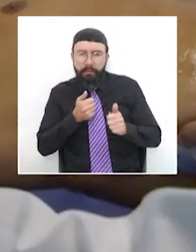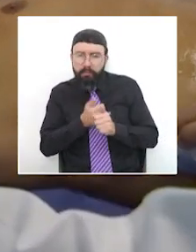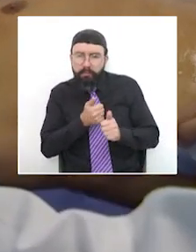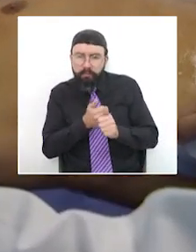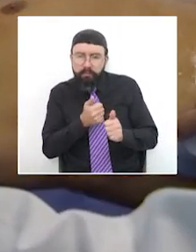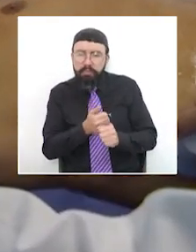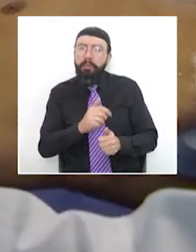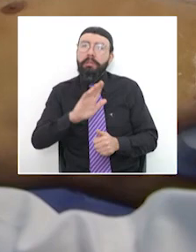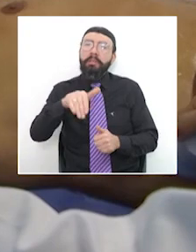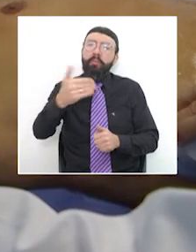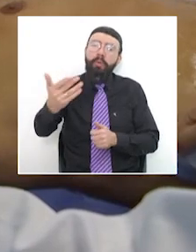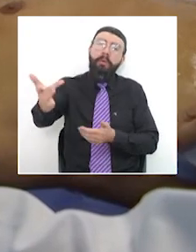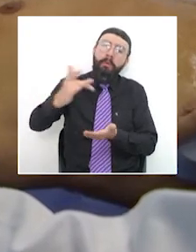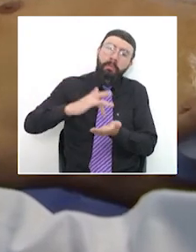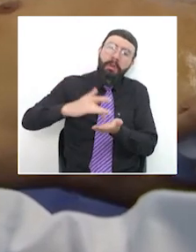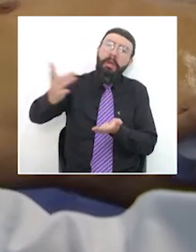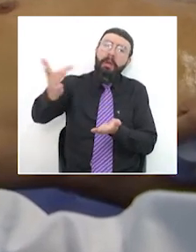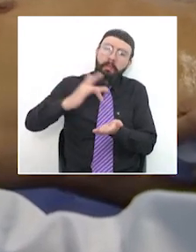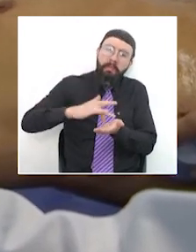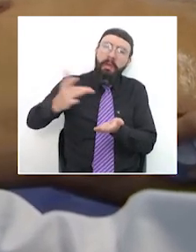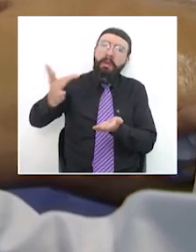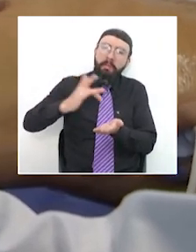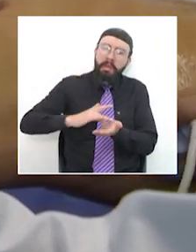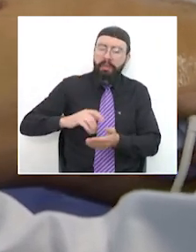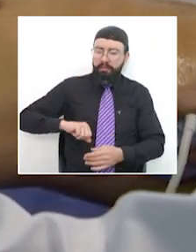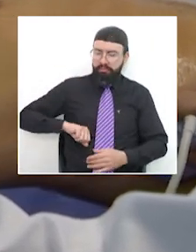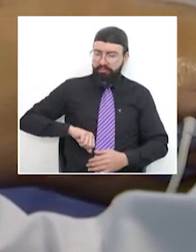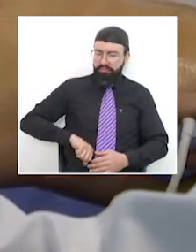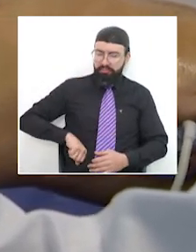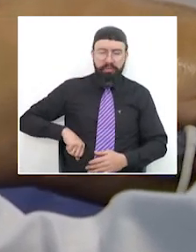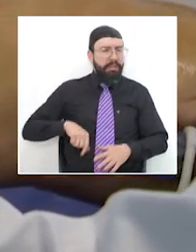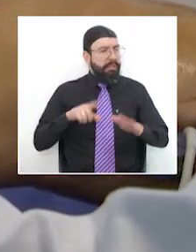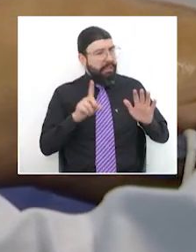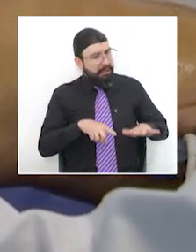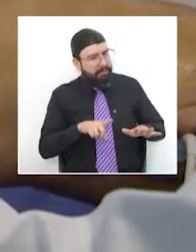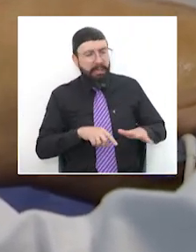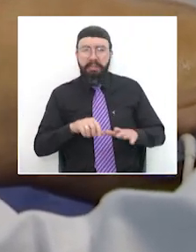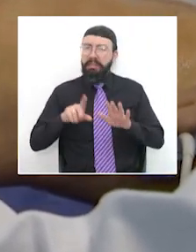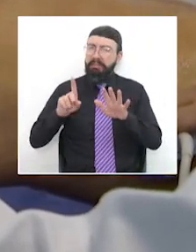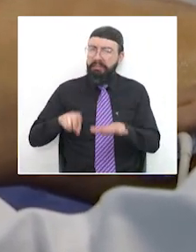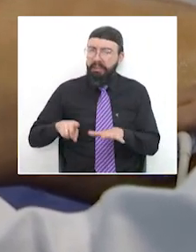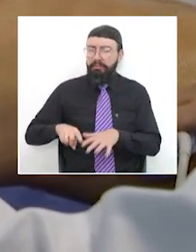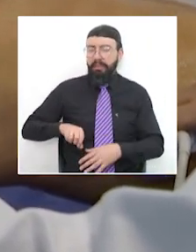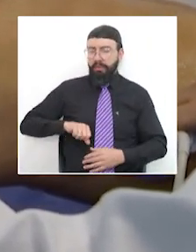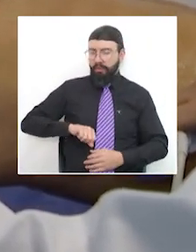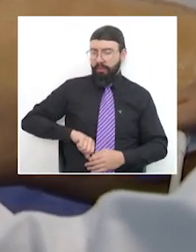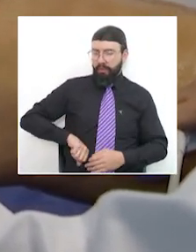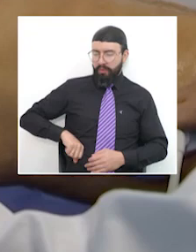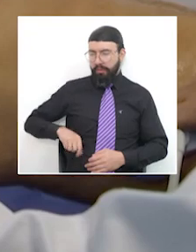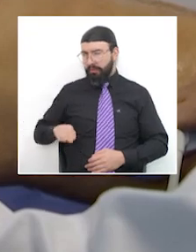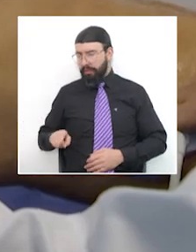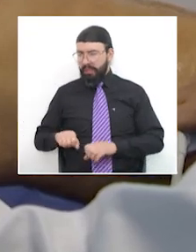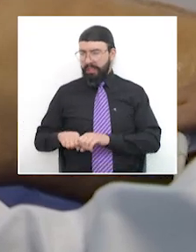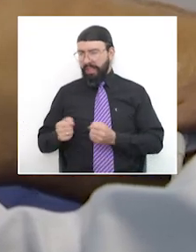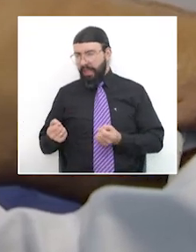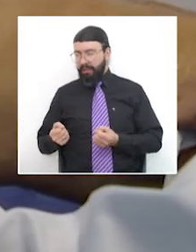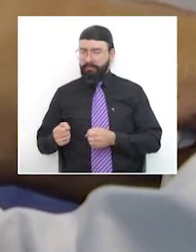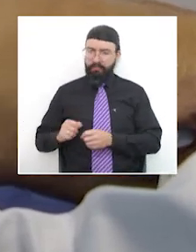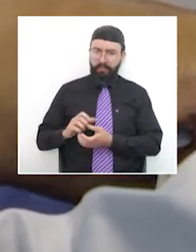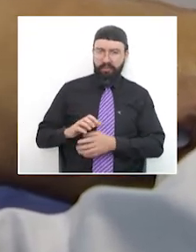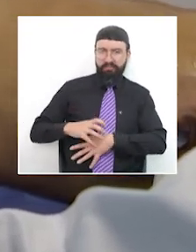vamos a estar mirando ese quiste cada 6 meses más o menos, y si hay algún cambio lo vamos a referir y